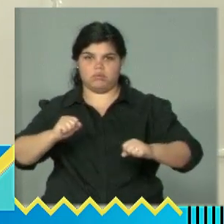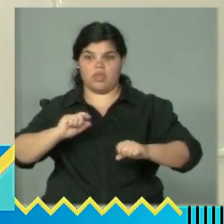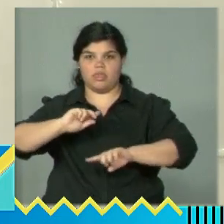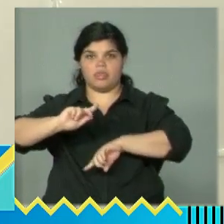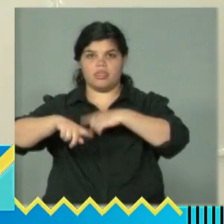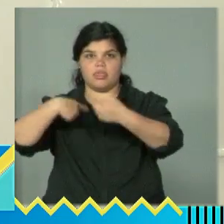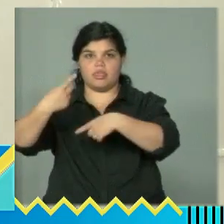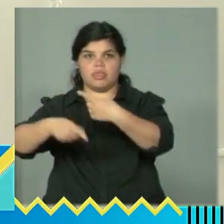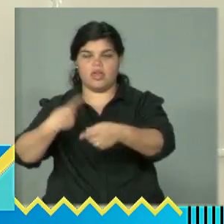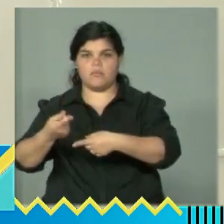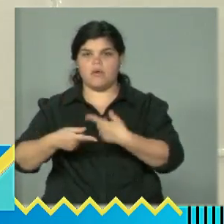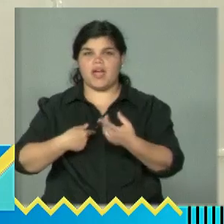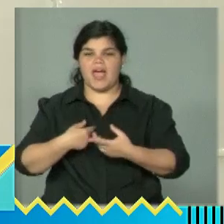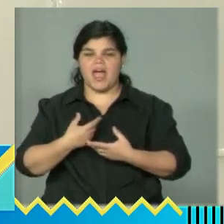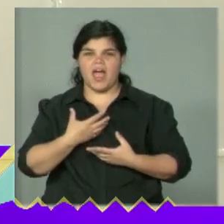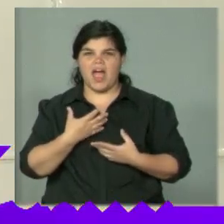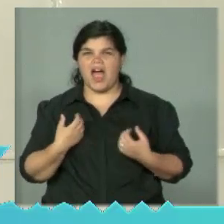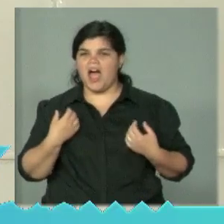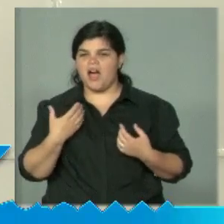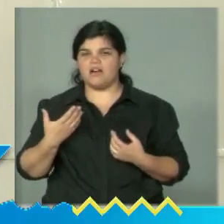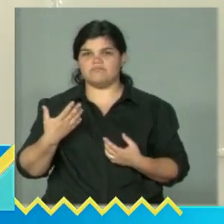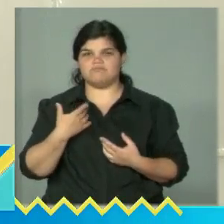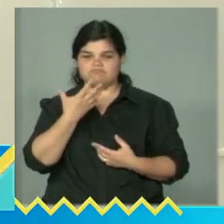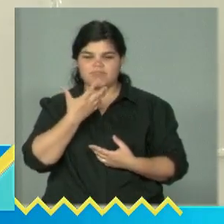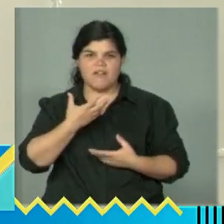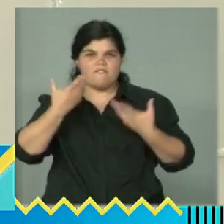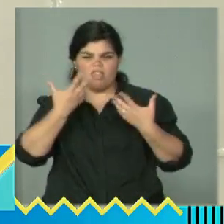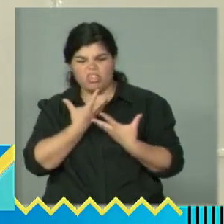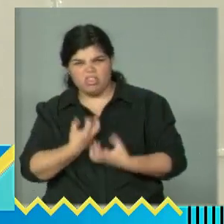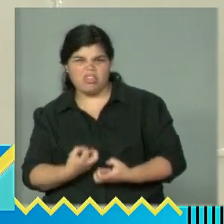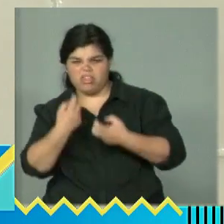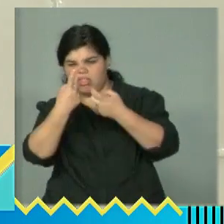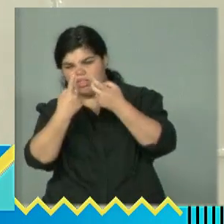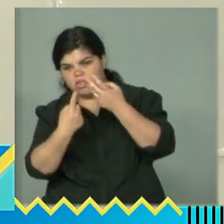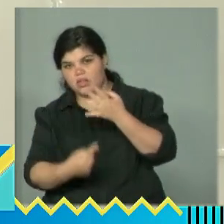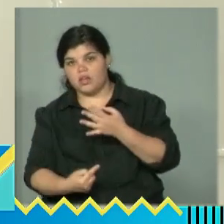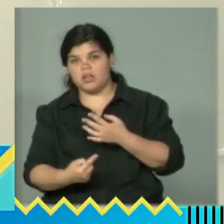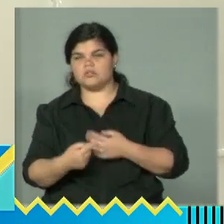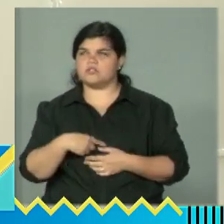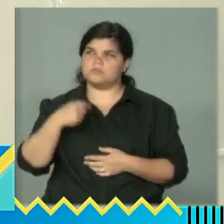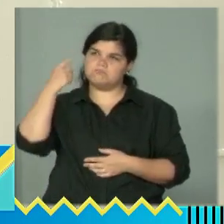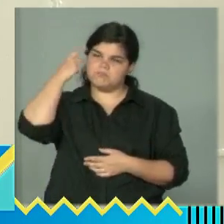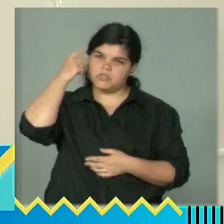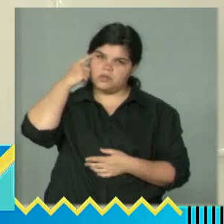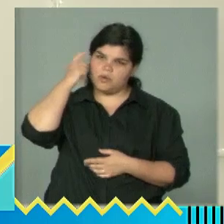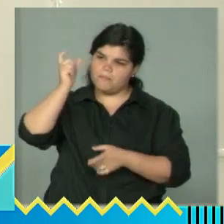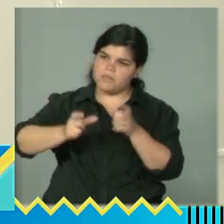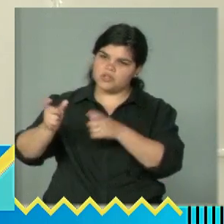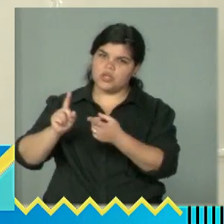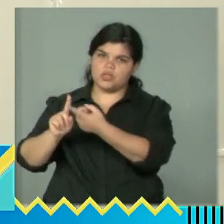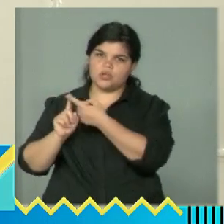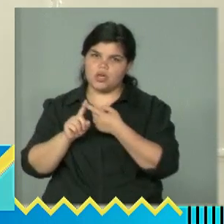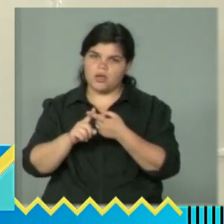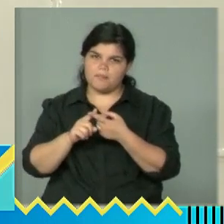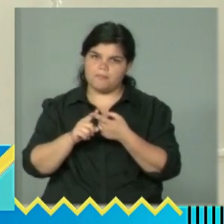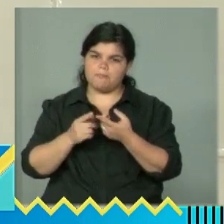por problemas de autoestima y cosas así. Entonces nosotros dijimos, si la gente pudiera socializar más y comer más